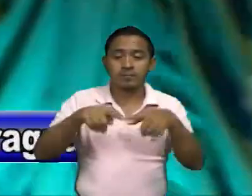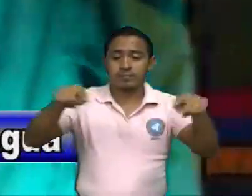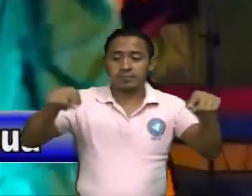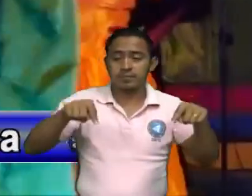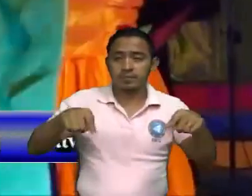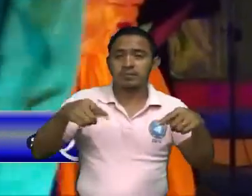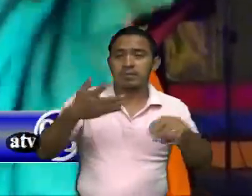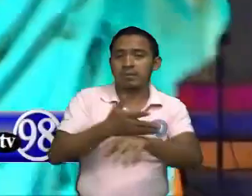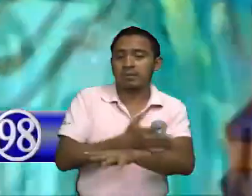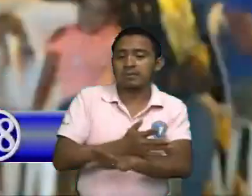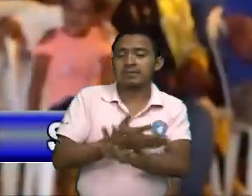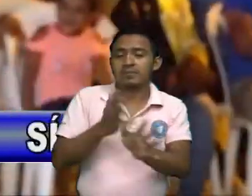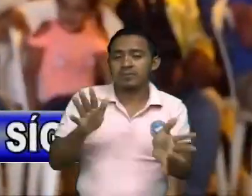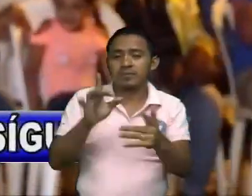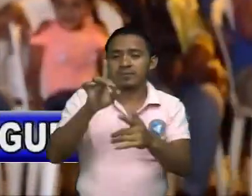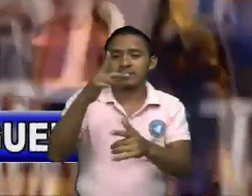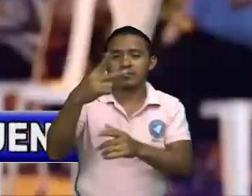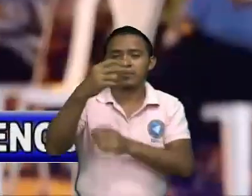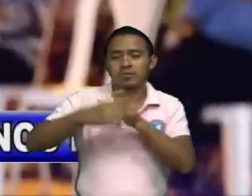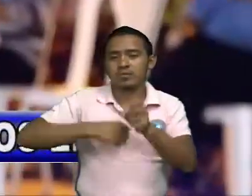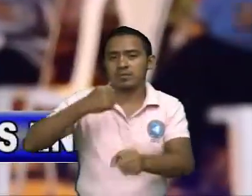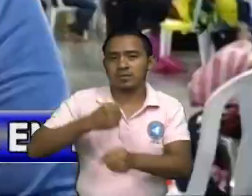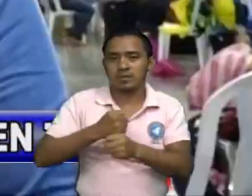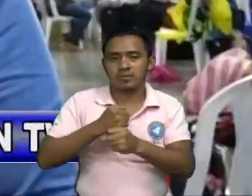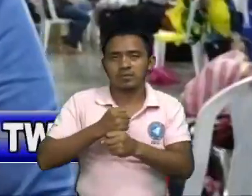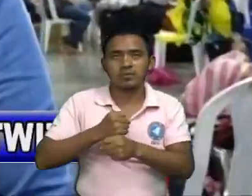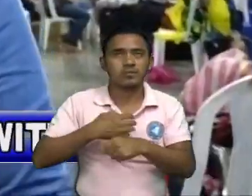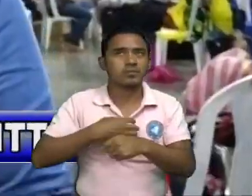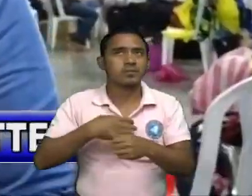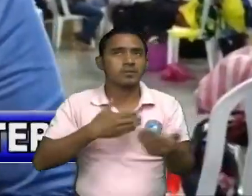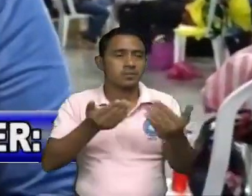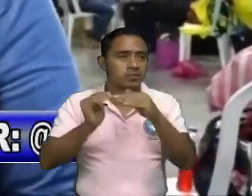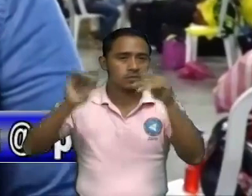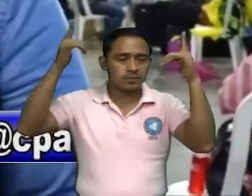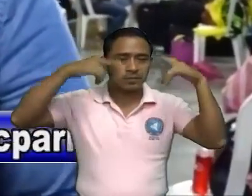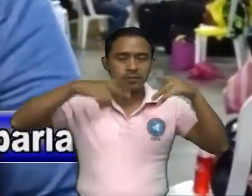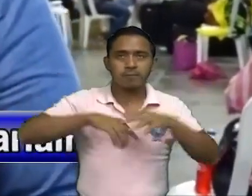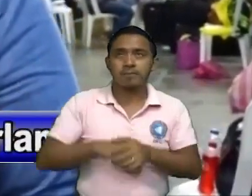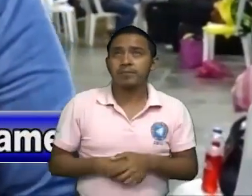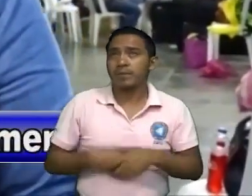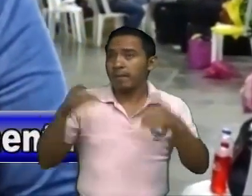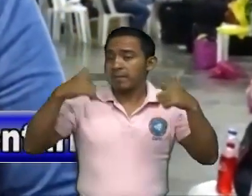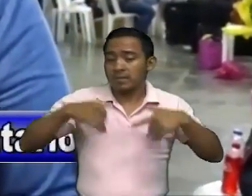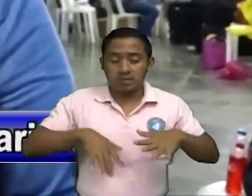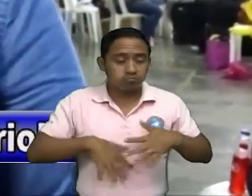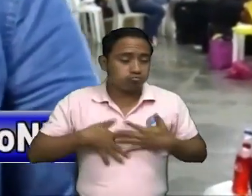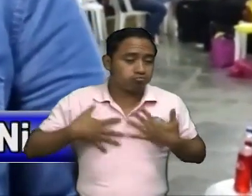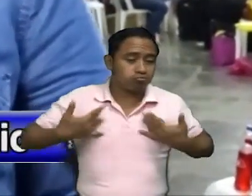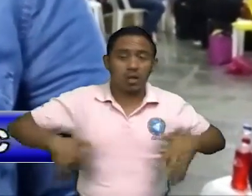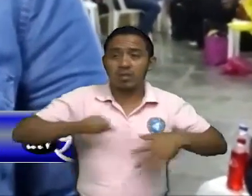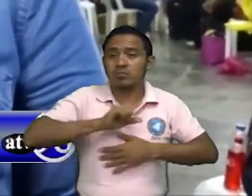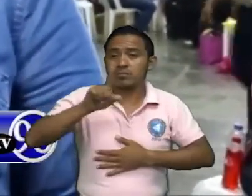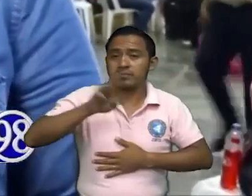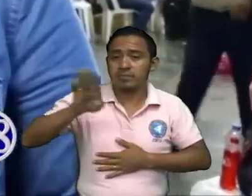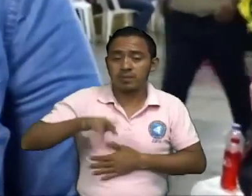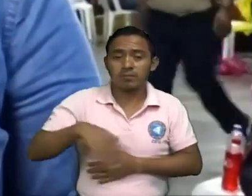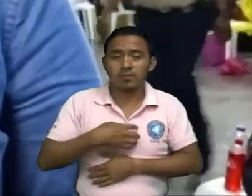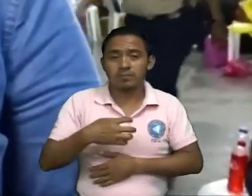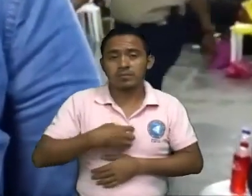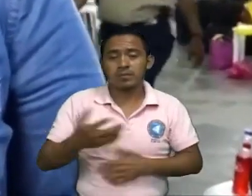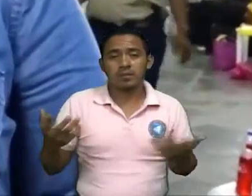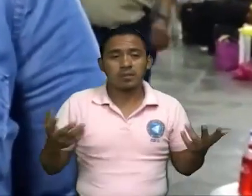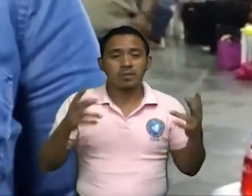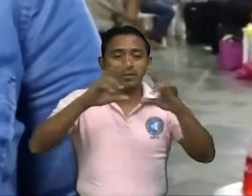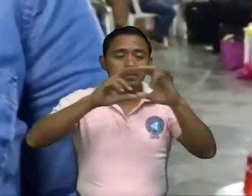antesala del 180 aniversario de la Ciudad de las Flores. Bueno, Masaya se viste de gala, Masaya se viste de azul y blanco, los colores de nuestra